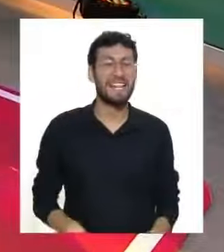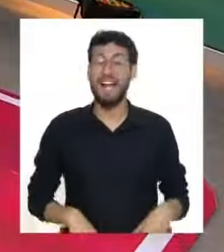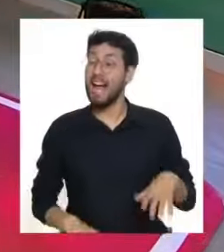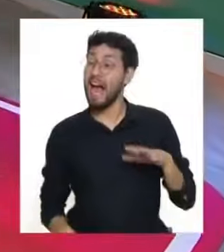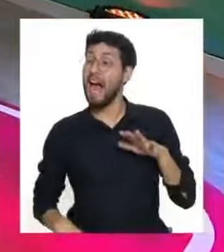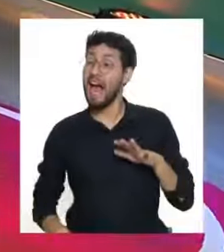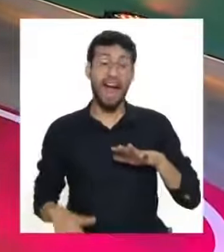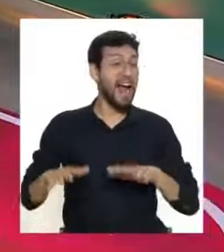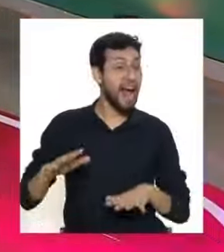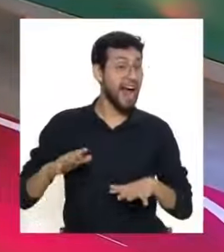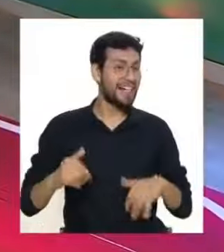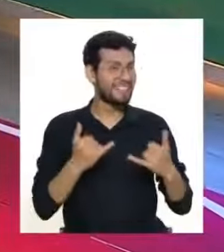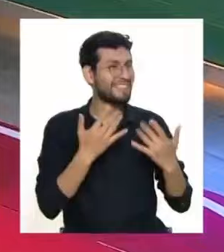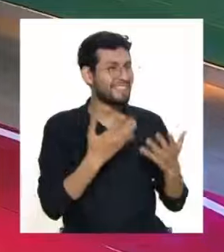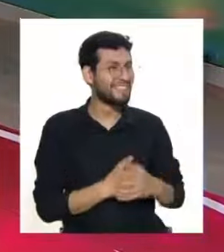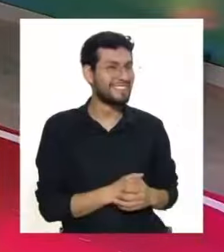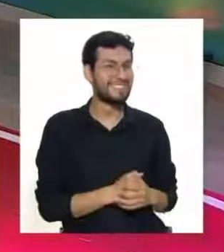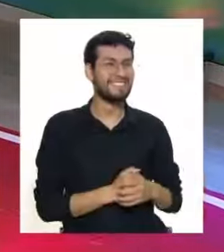¡Ay,